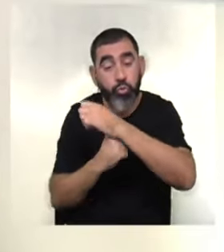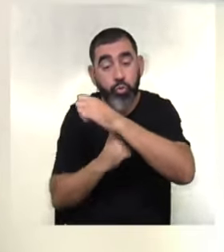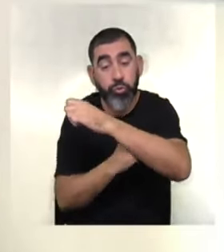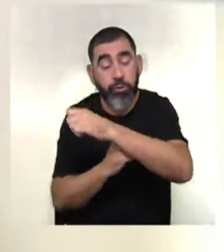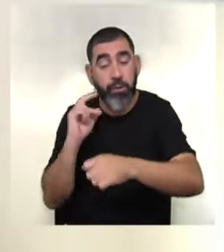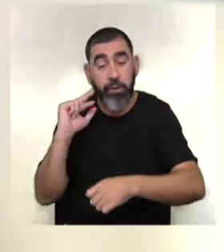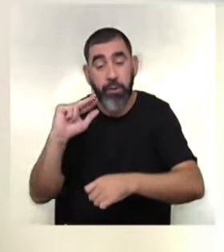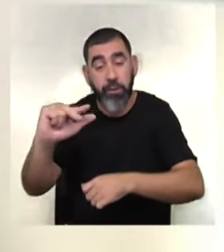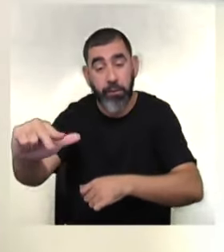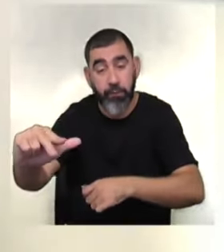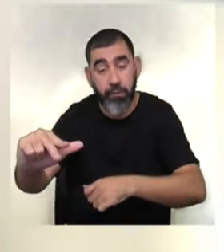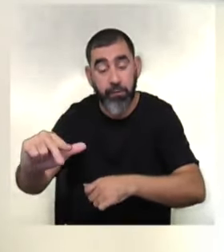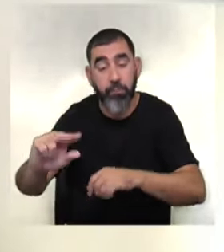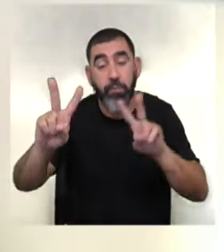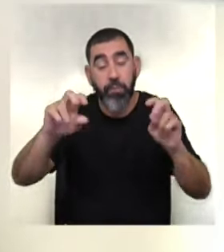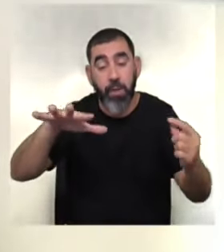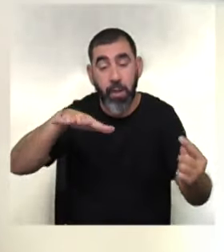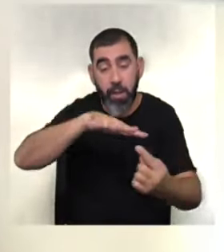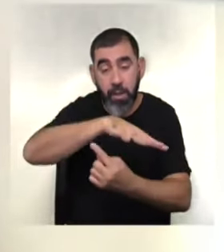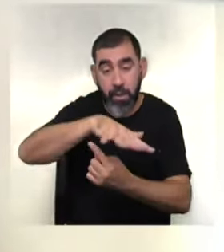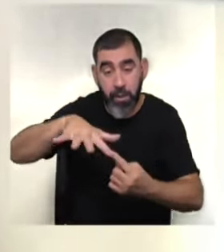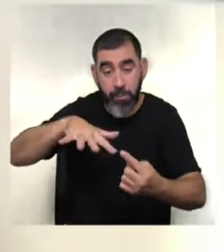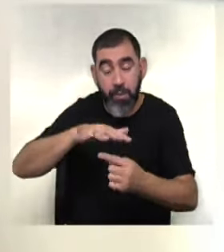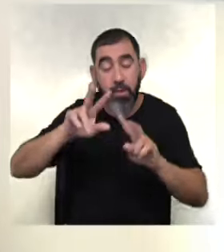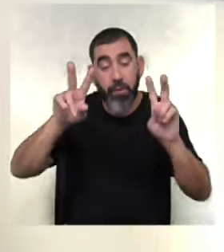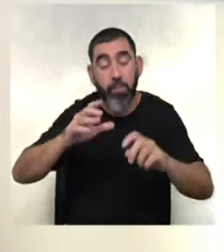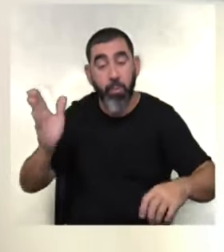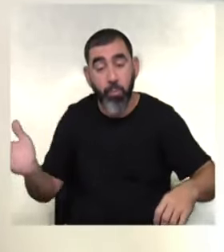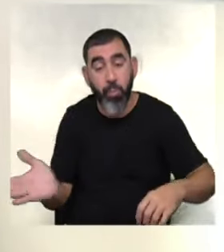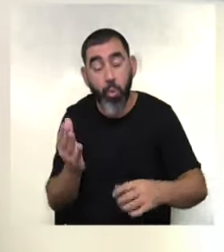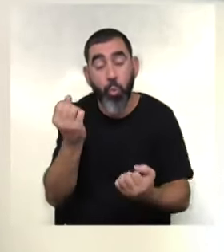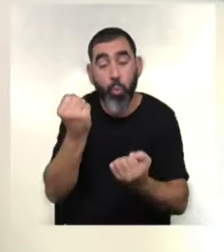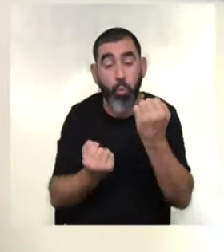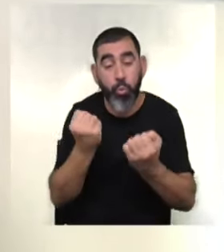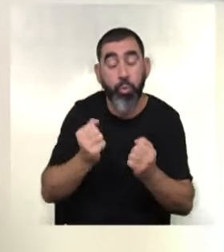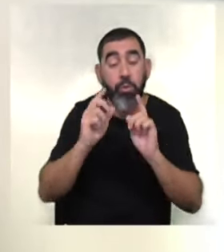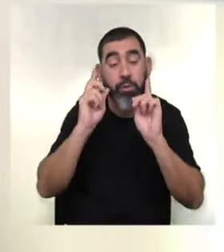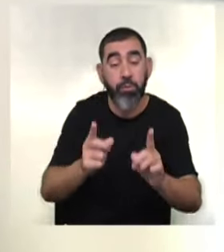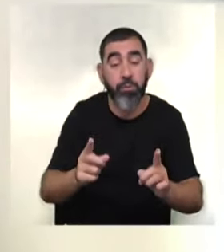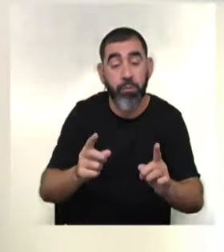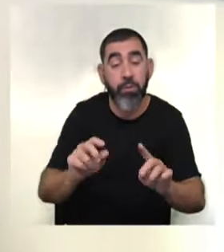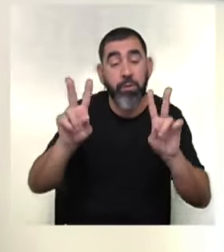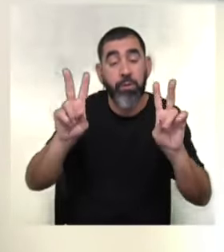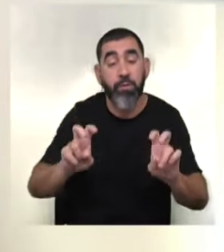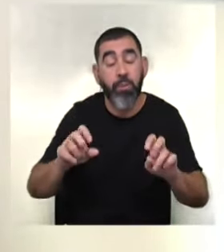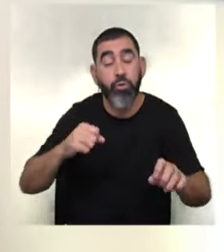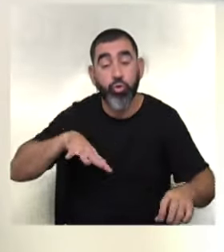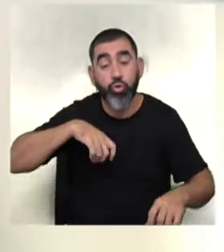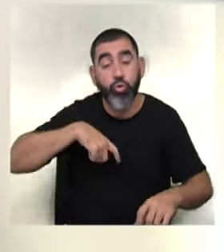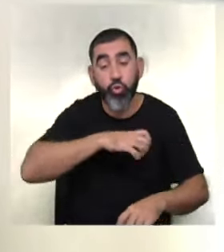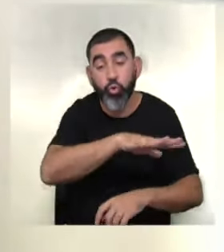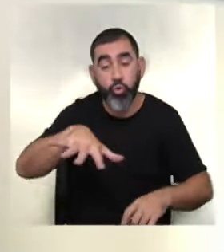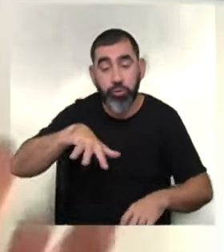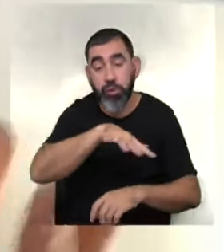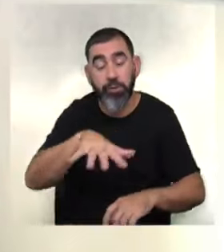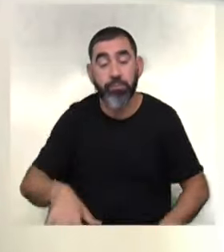más sostenibles en la dimensión ambiental, en la dimensión productivo-económica y en la dimensión social.